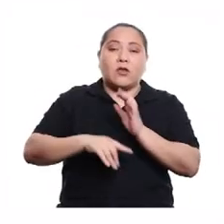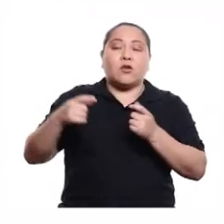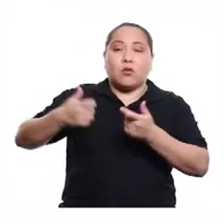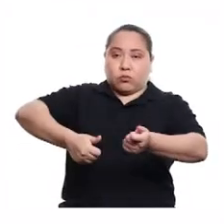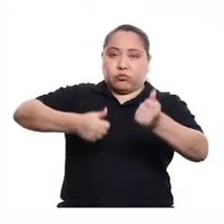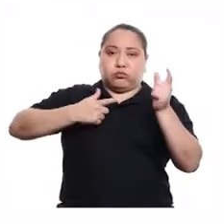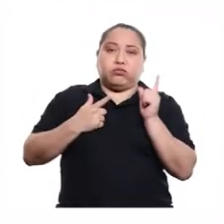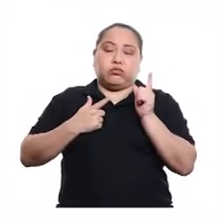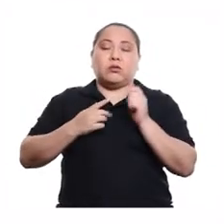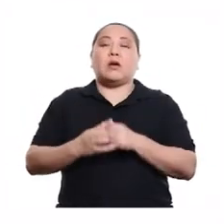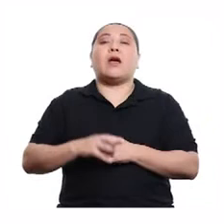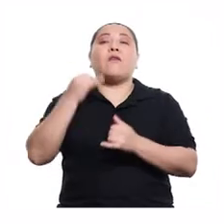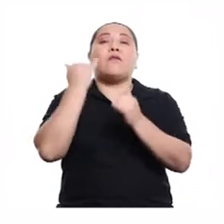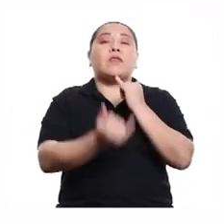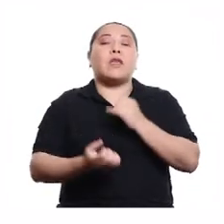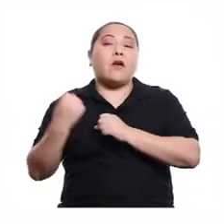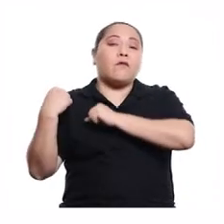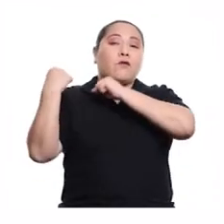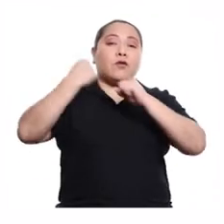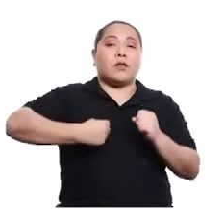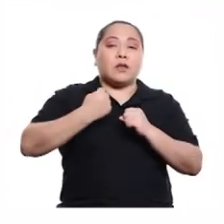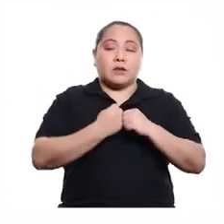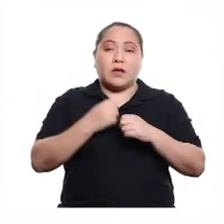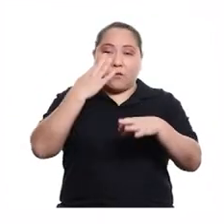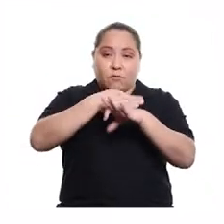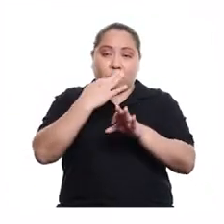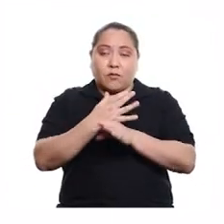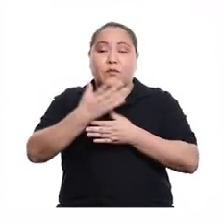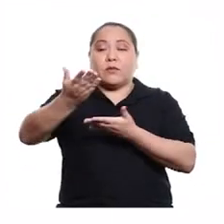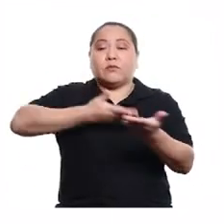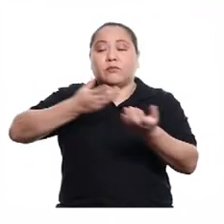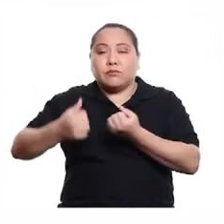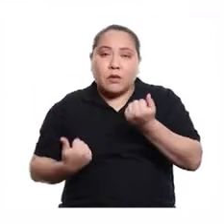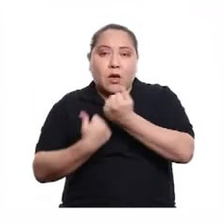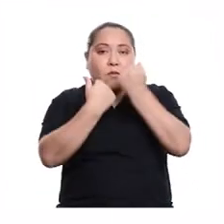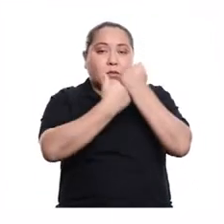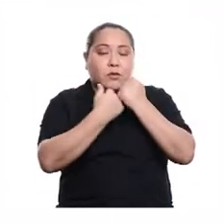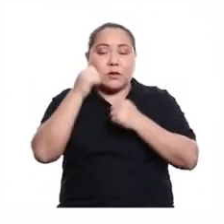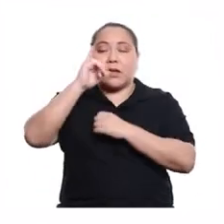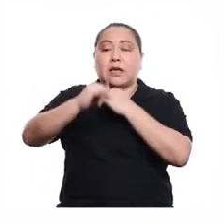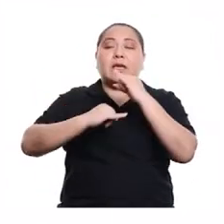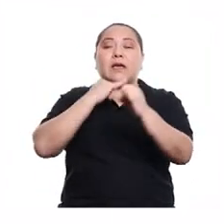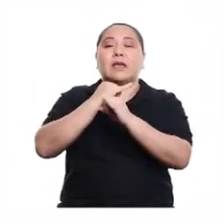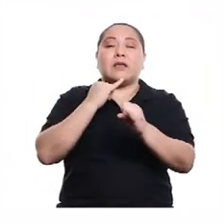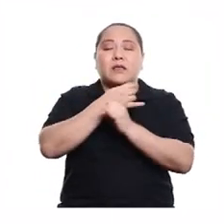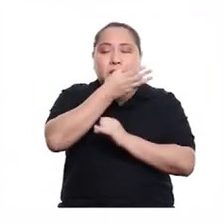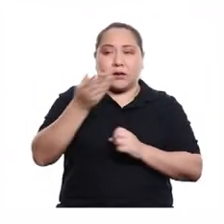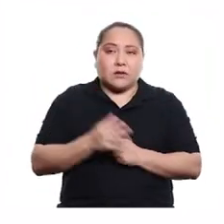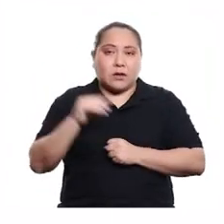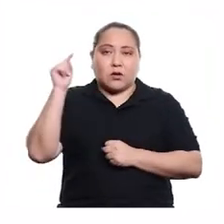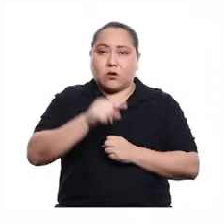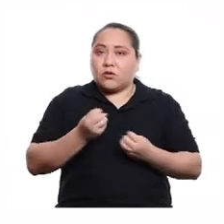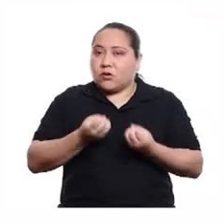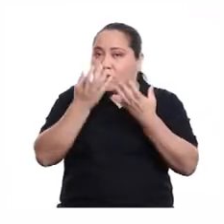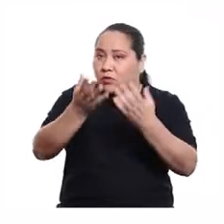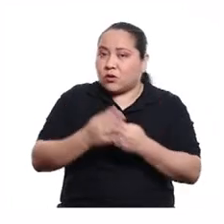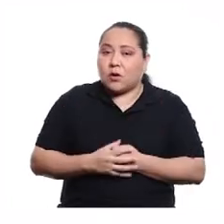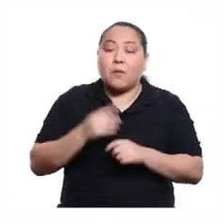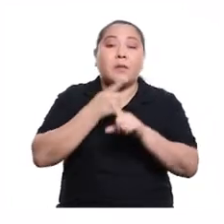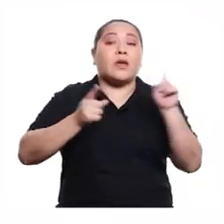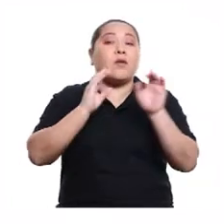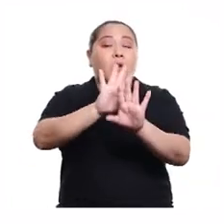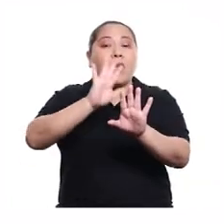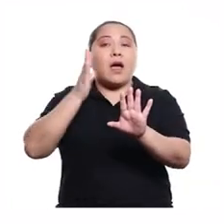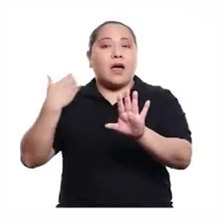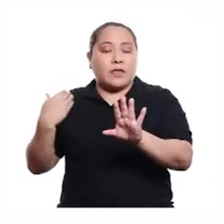armas. Y finalmente, fortalecer los mecanismos de cooperación internacional. Y con eso los